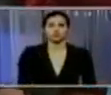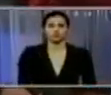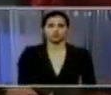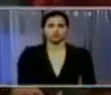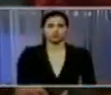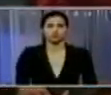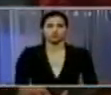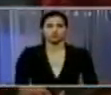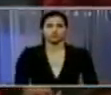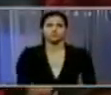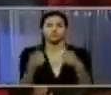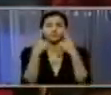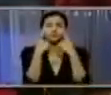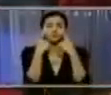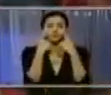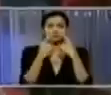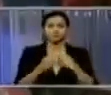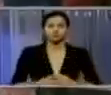Miren,